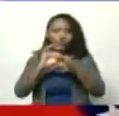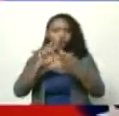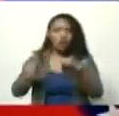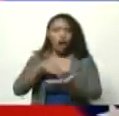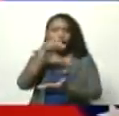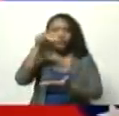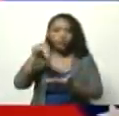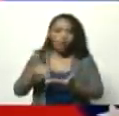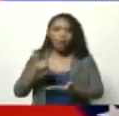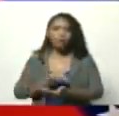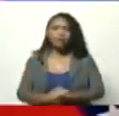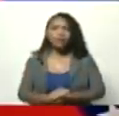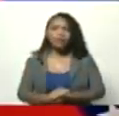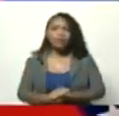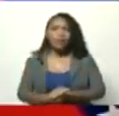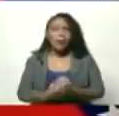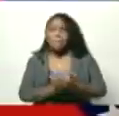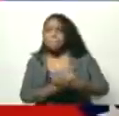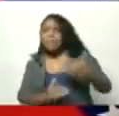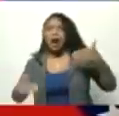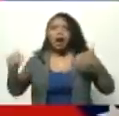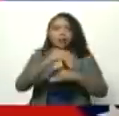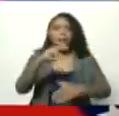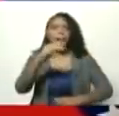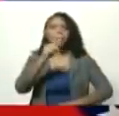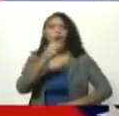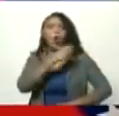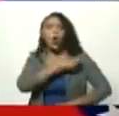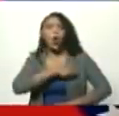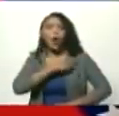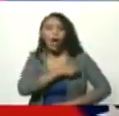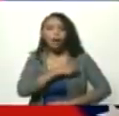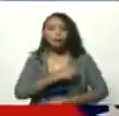a la máxima moral